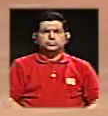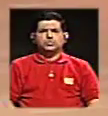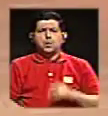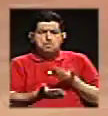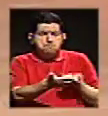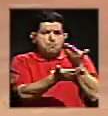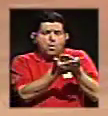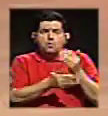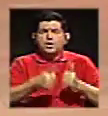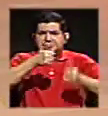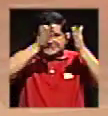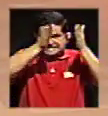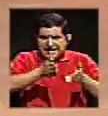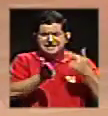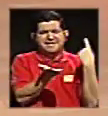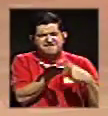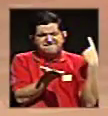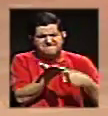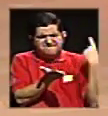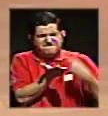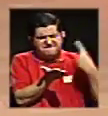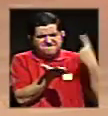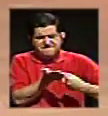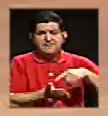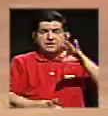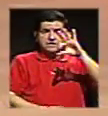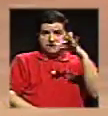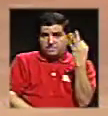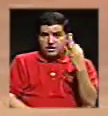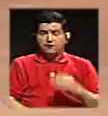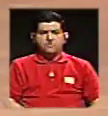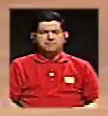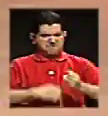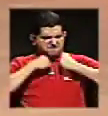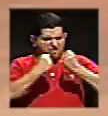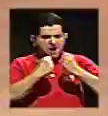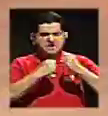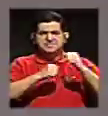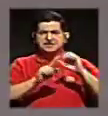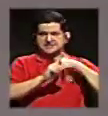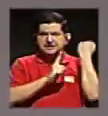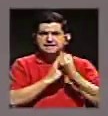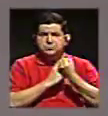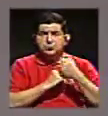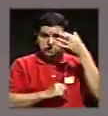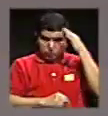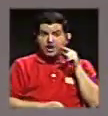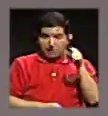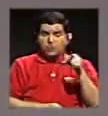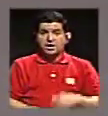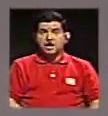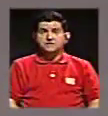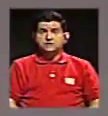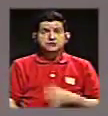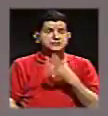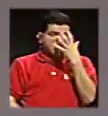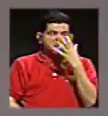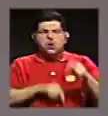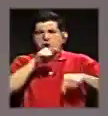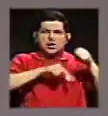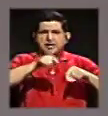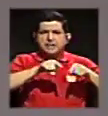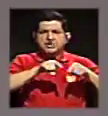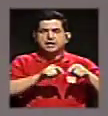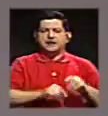las propuestas de los candidatos discutiendo de forma eh álgida esas cosas creo que eso sería malestar y crítica